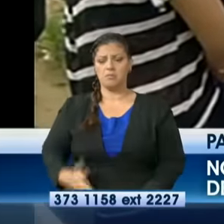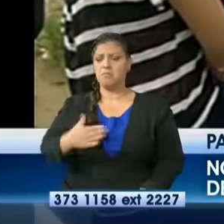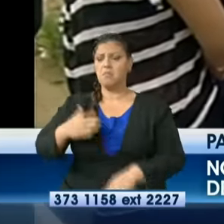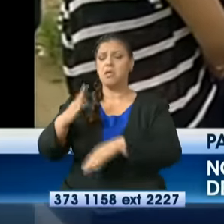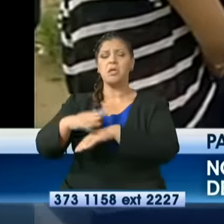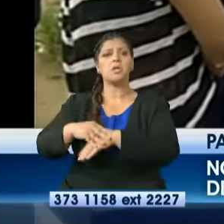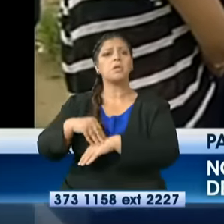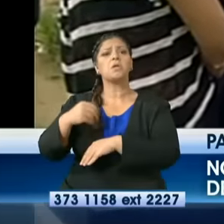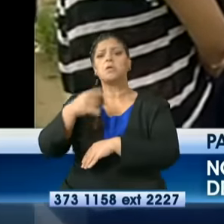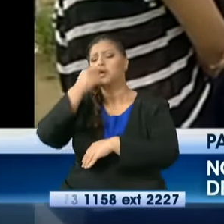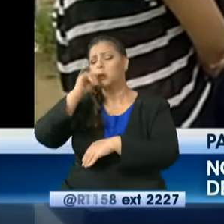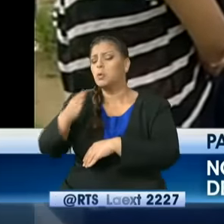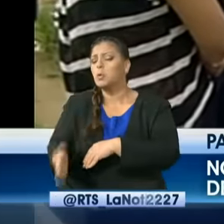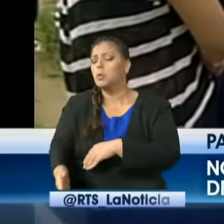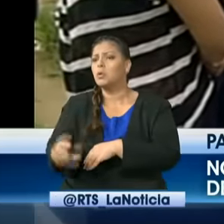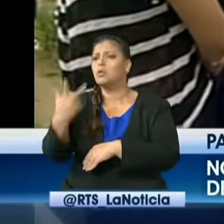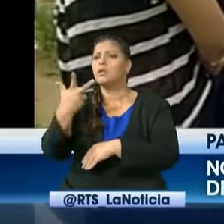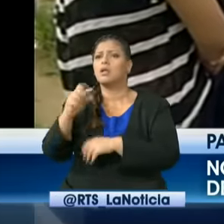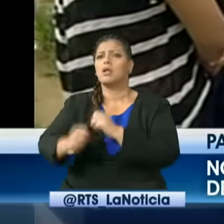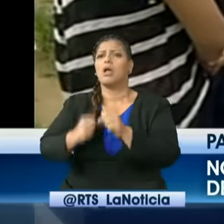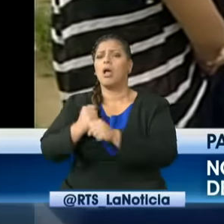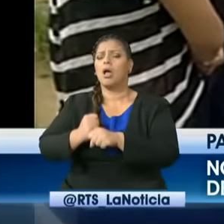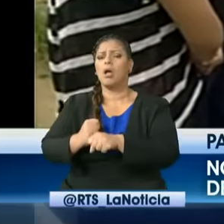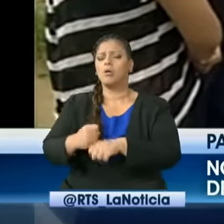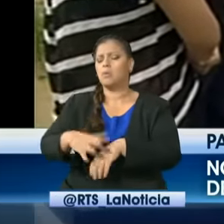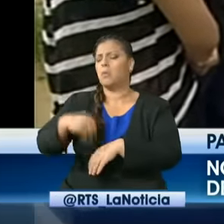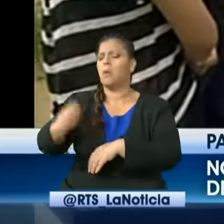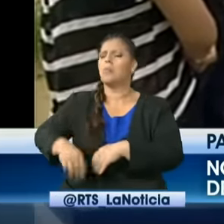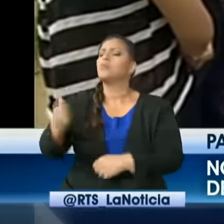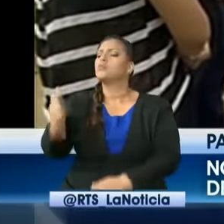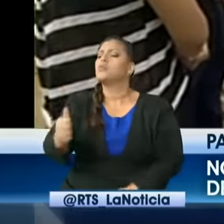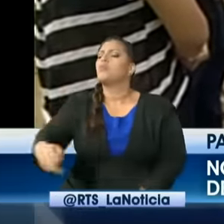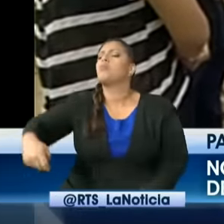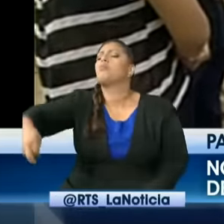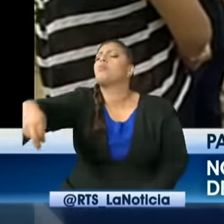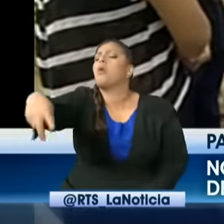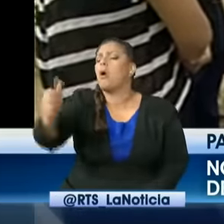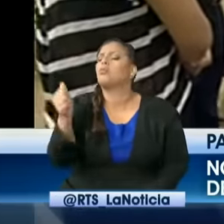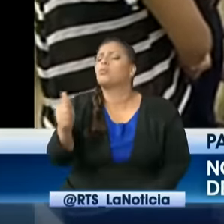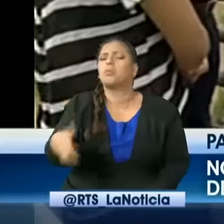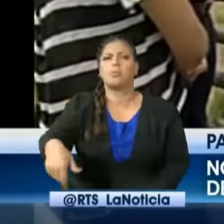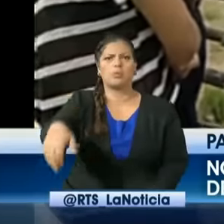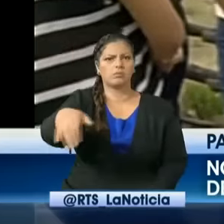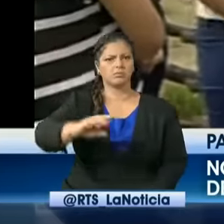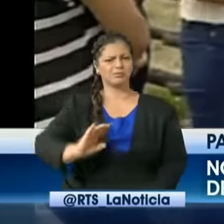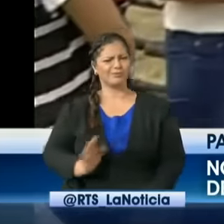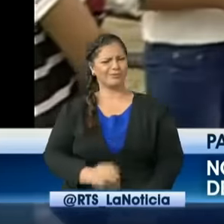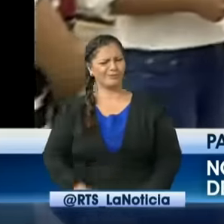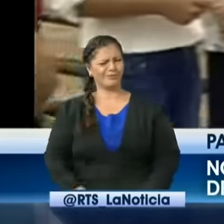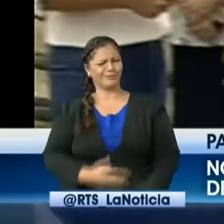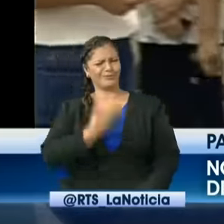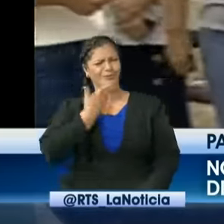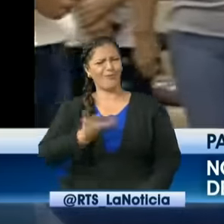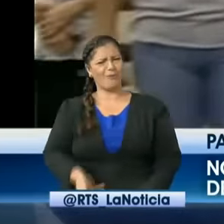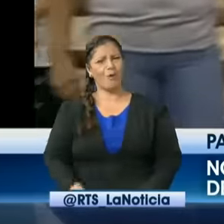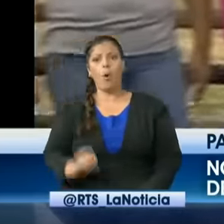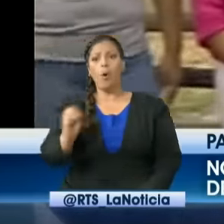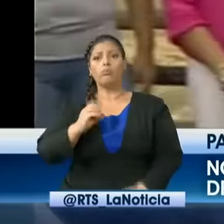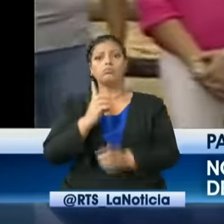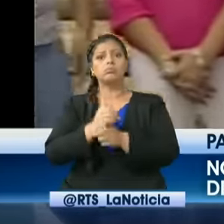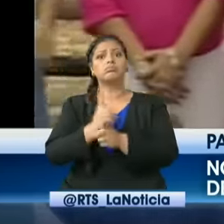tiene 3 años, ¿quién me lo va a llevar? Dígame usted, un ejemplo. Y si yo tengo, qué sé yo, un niño especial, ¿cómo lo voy a mandar solo en una silla de